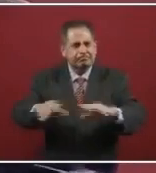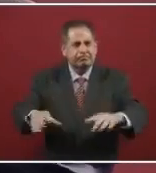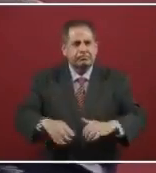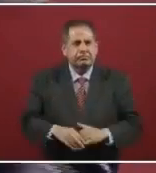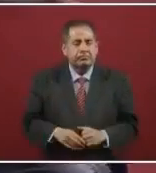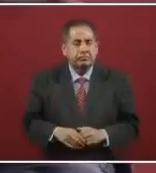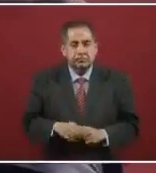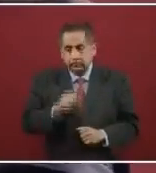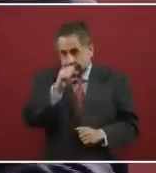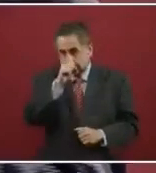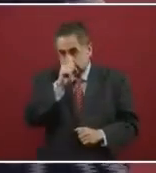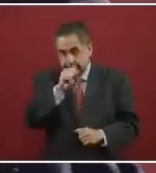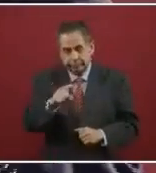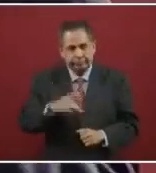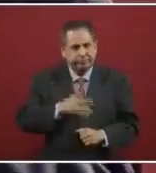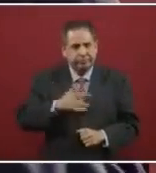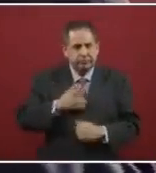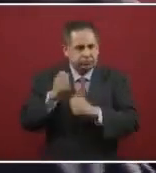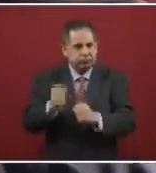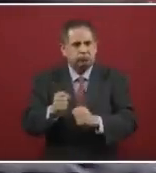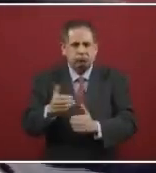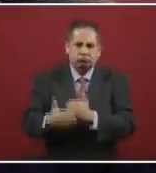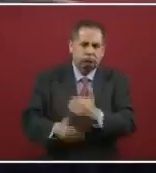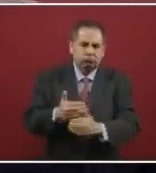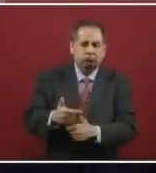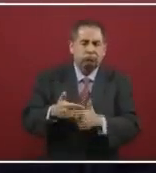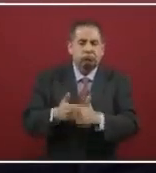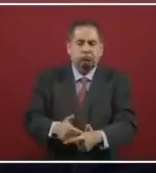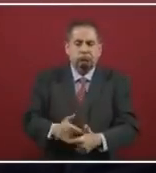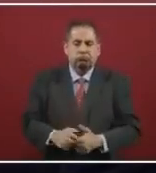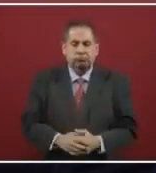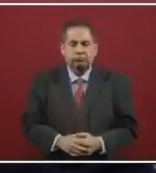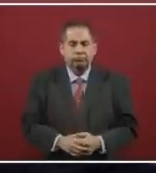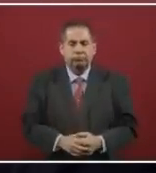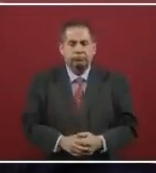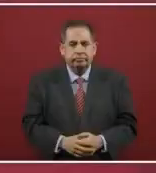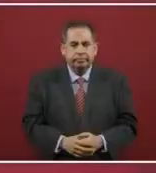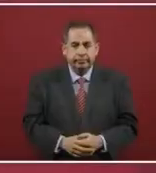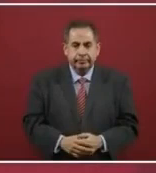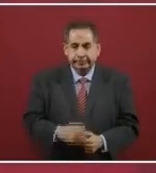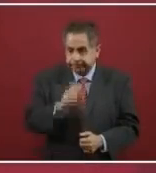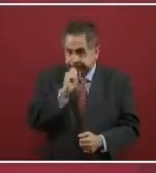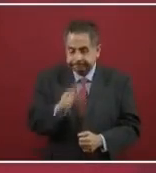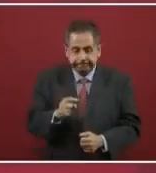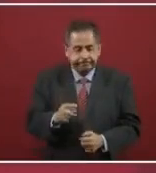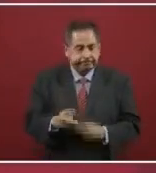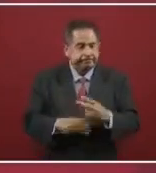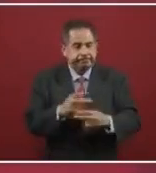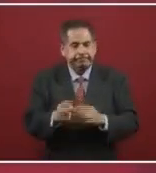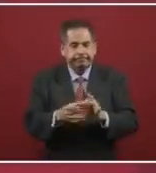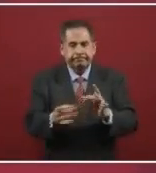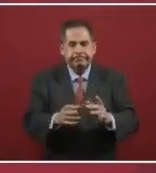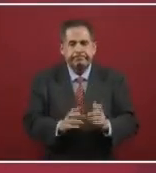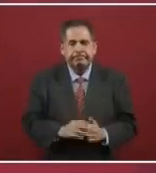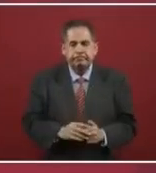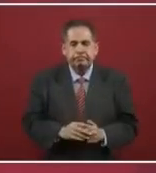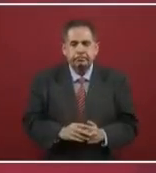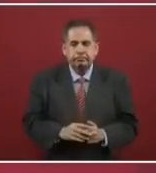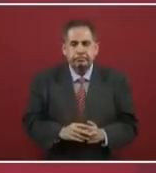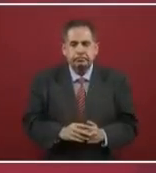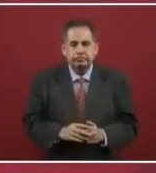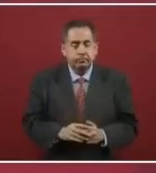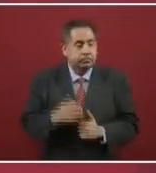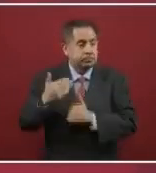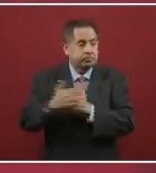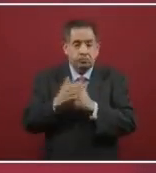Y estoy seguro que vamos a avanzar. Al mismo tiempo, ya vamos a tener la